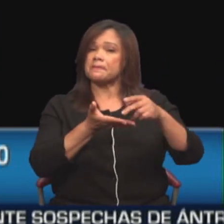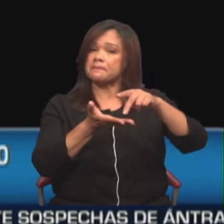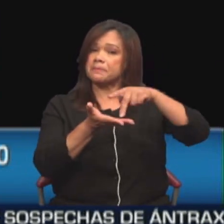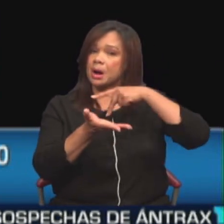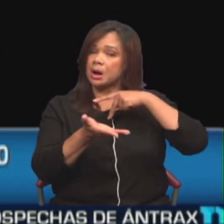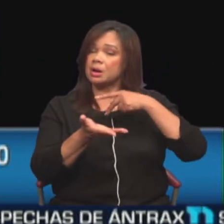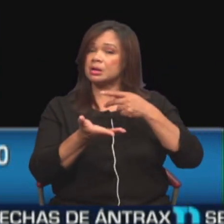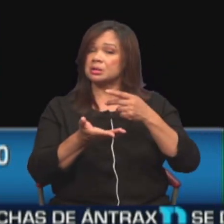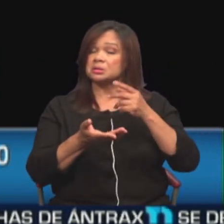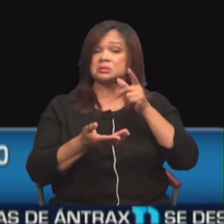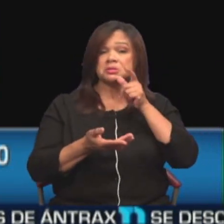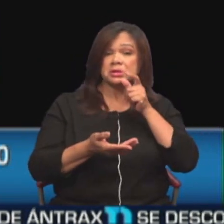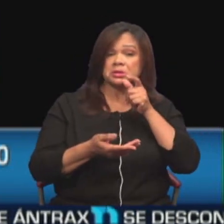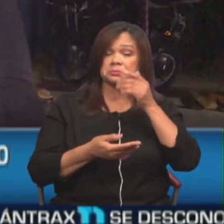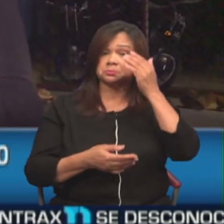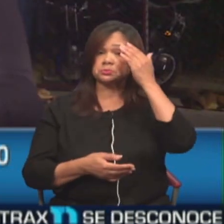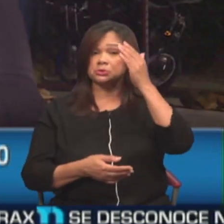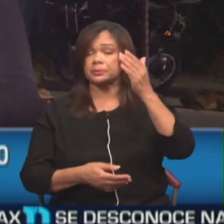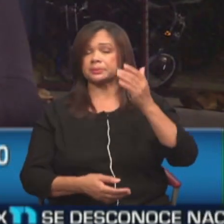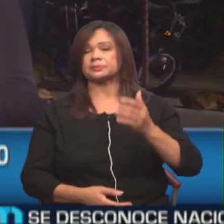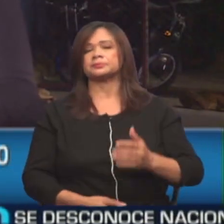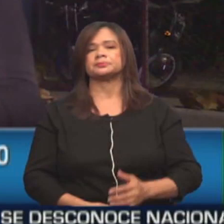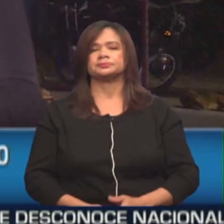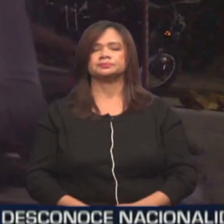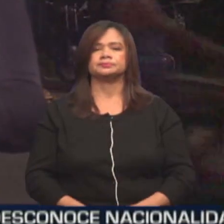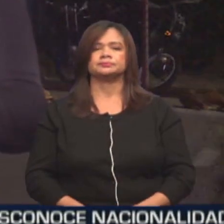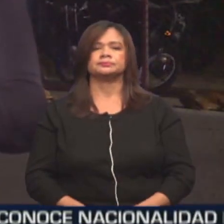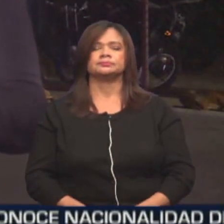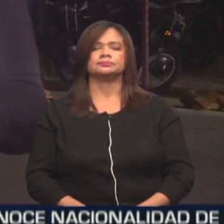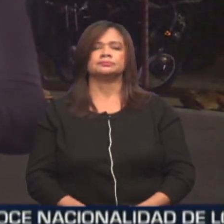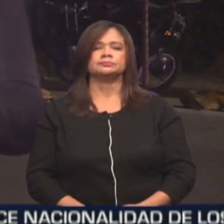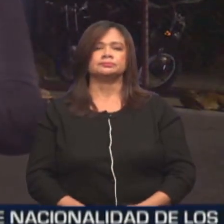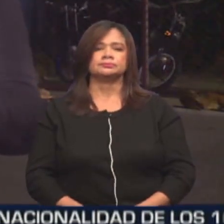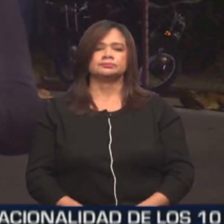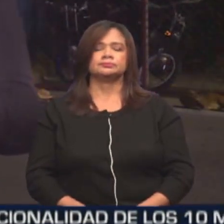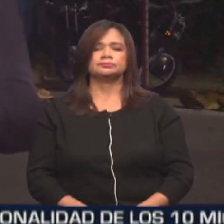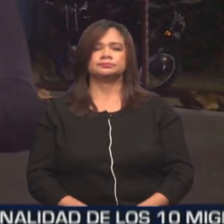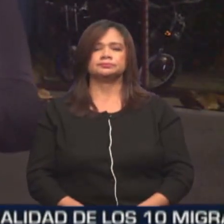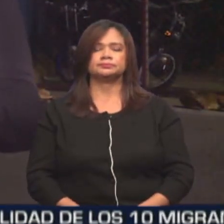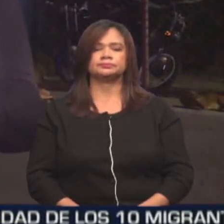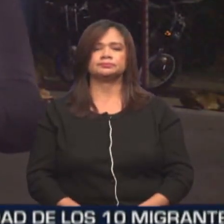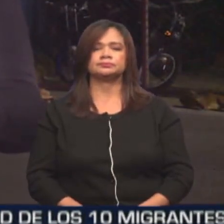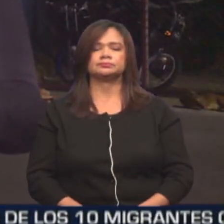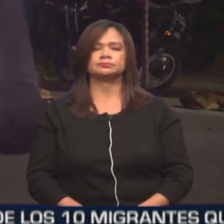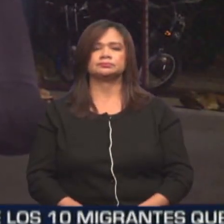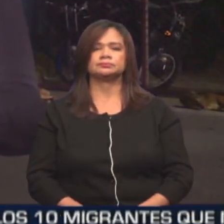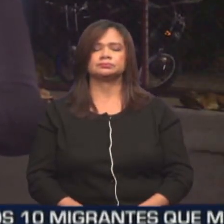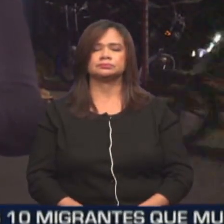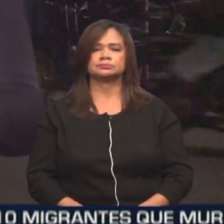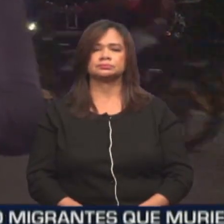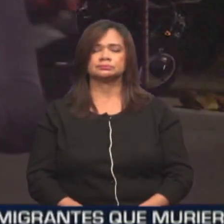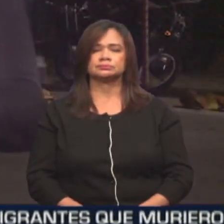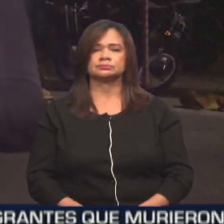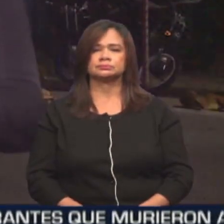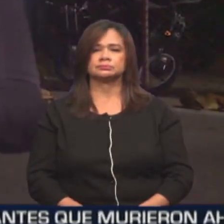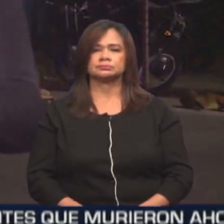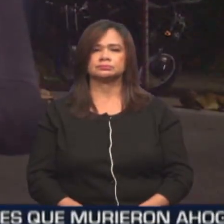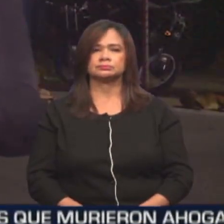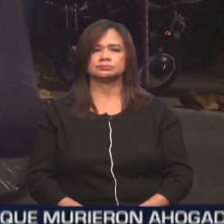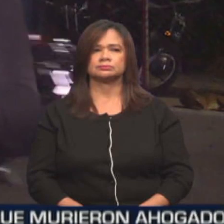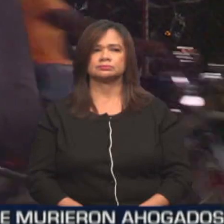dicha recompensa. Para mañana jueves a las 9 de la mañana está pautada